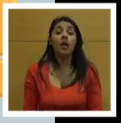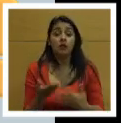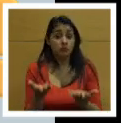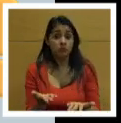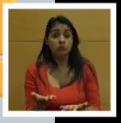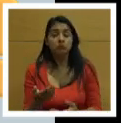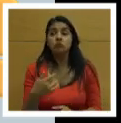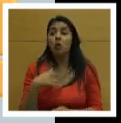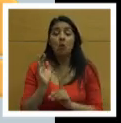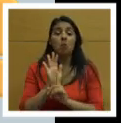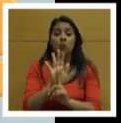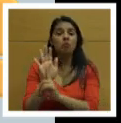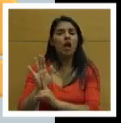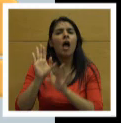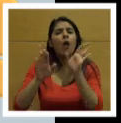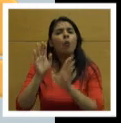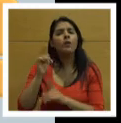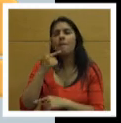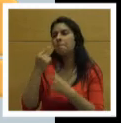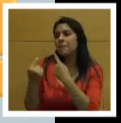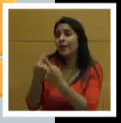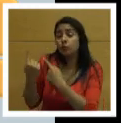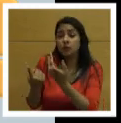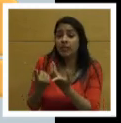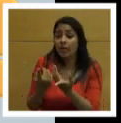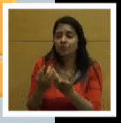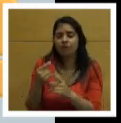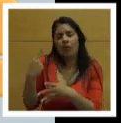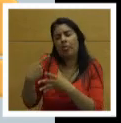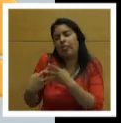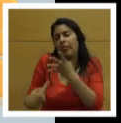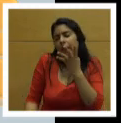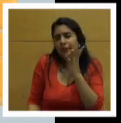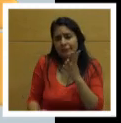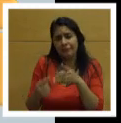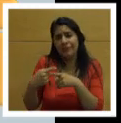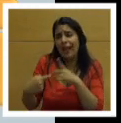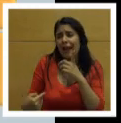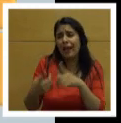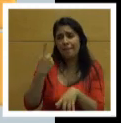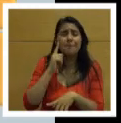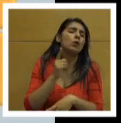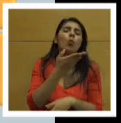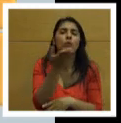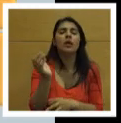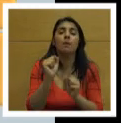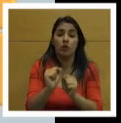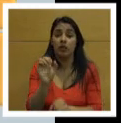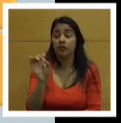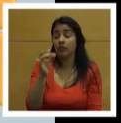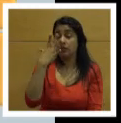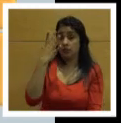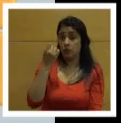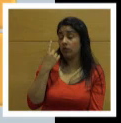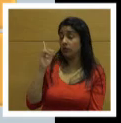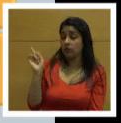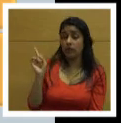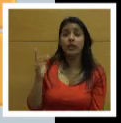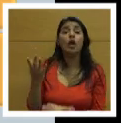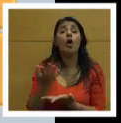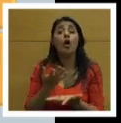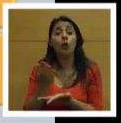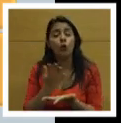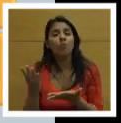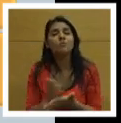aquí yo les puedo mostrar algunas de las preguntas, no, son bastante largas, para que ustedes puedan darse cuenta cómo